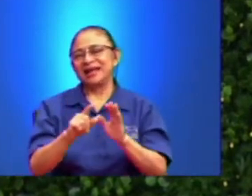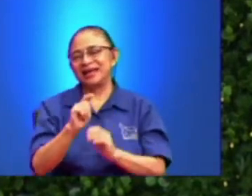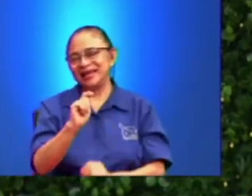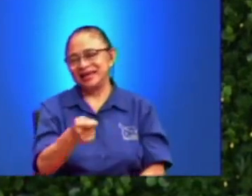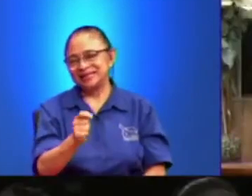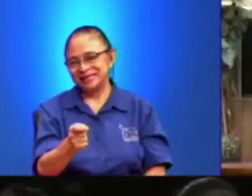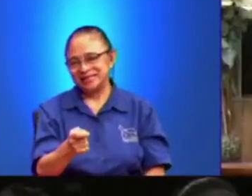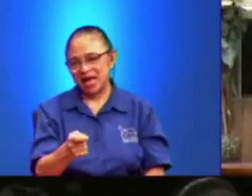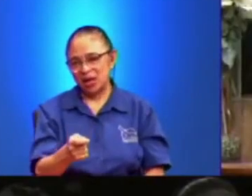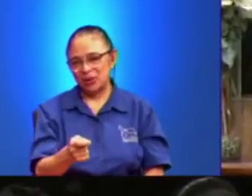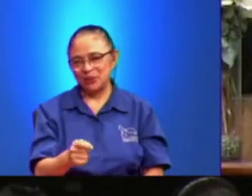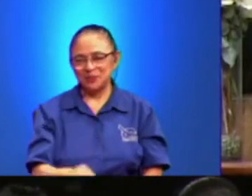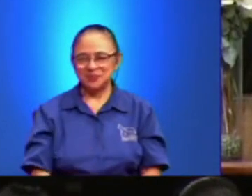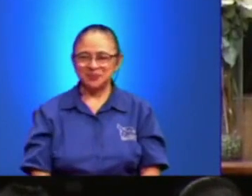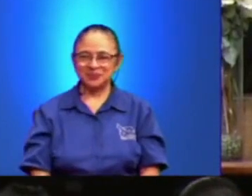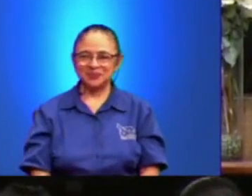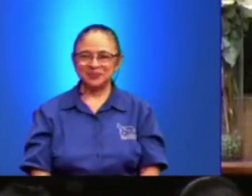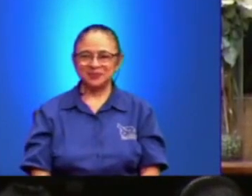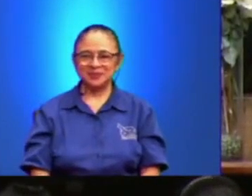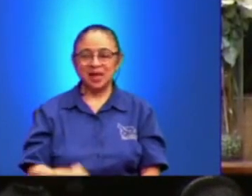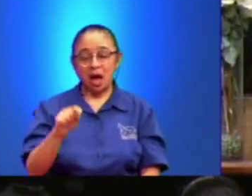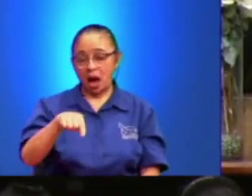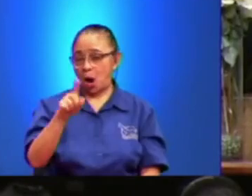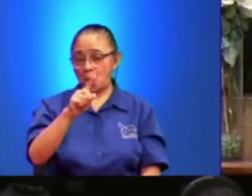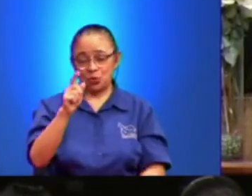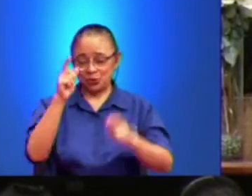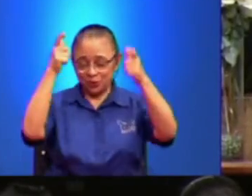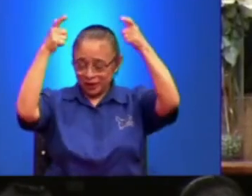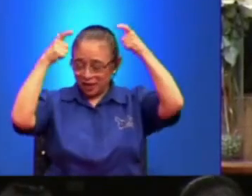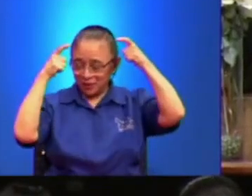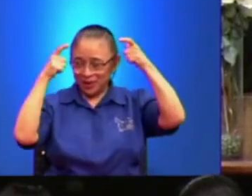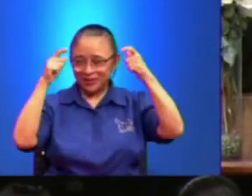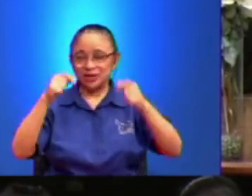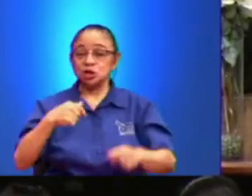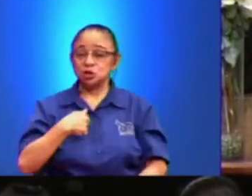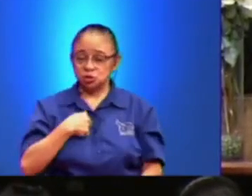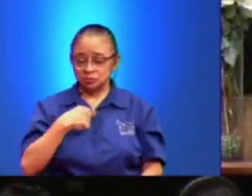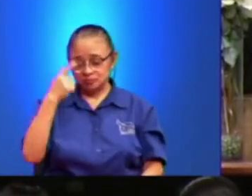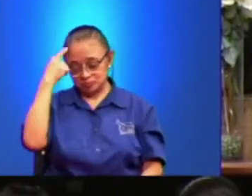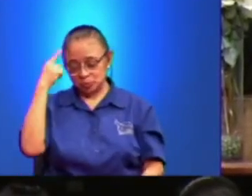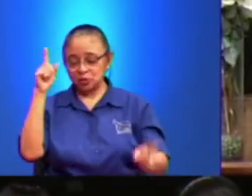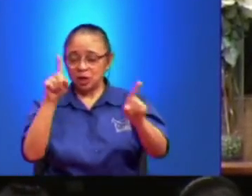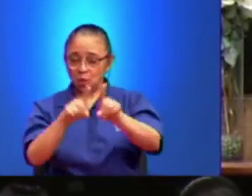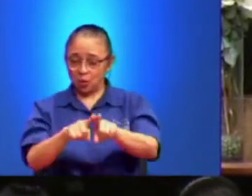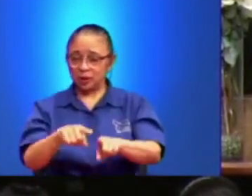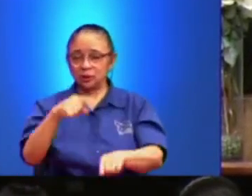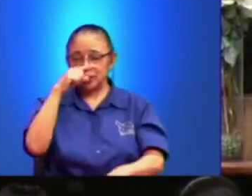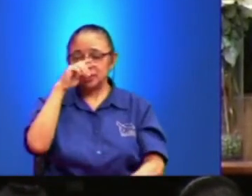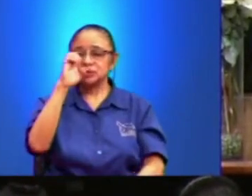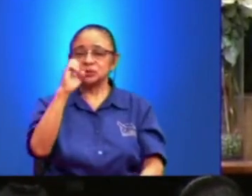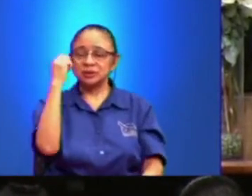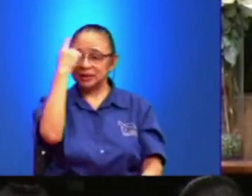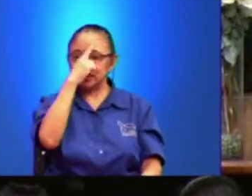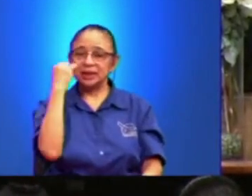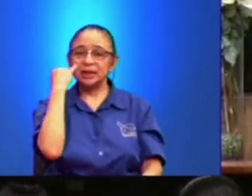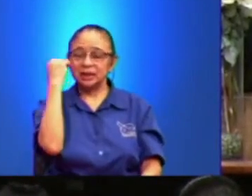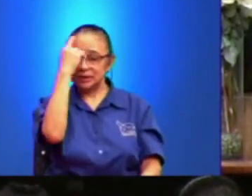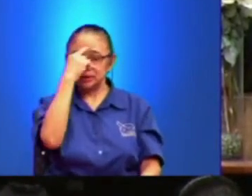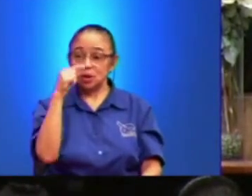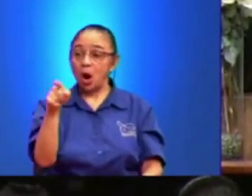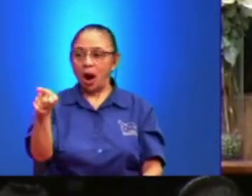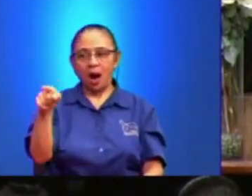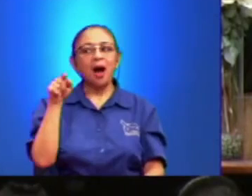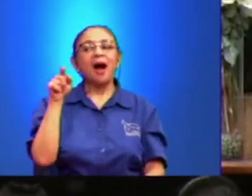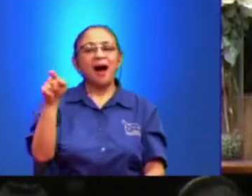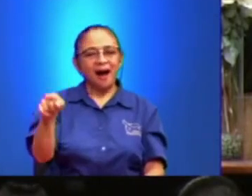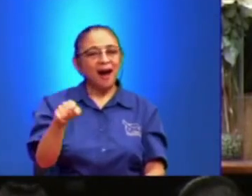pero con lega envío al final de cuentas estoy de acuerdo en su tesis fútbol usted se